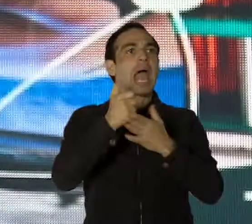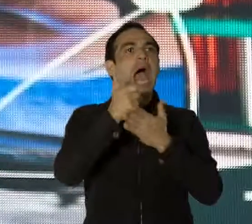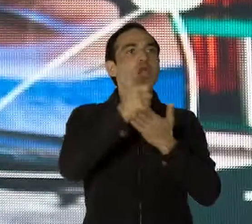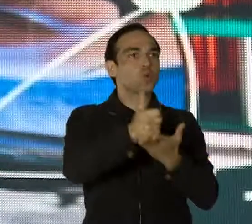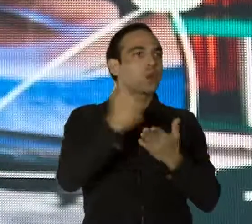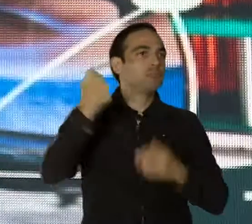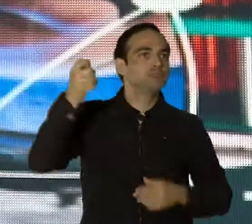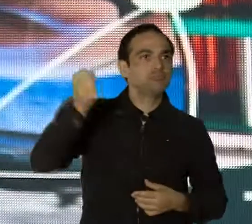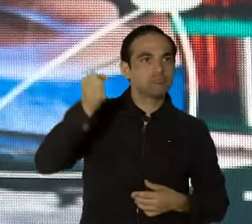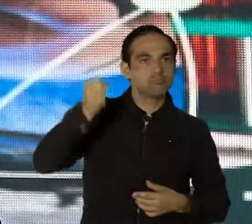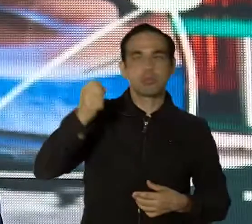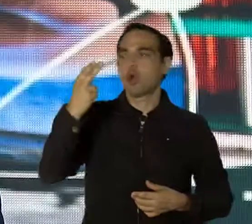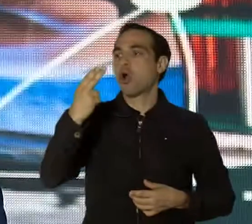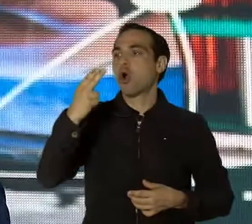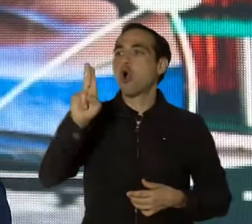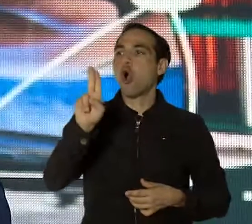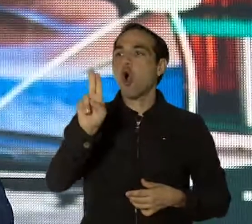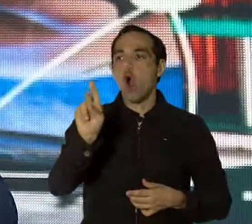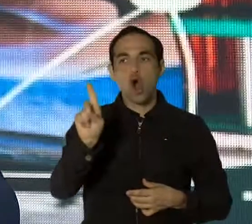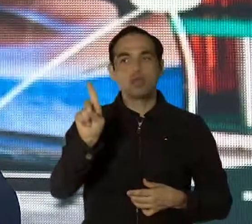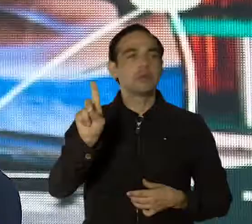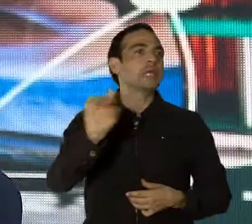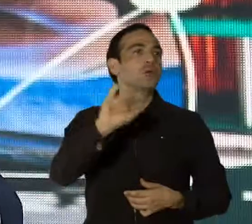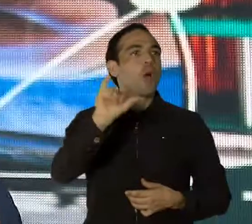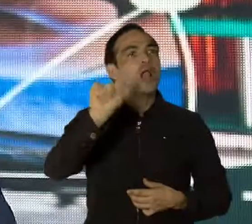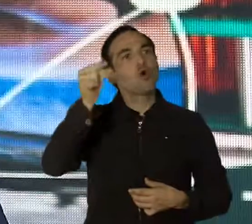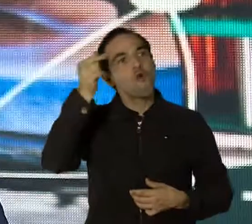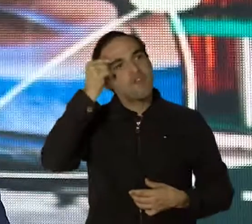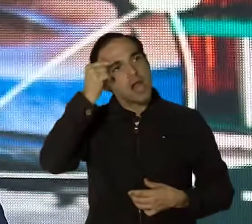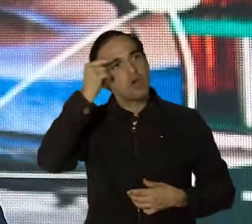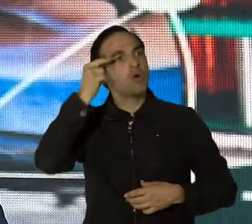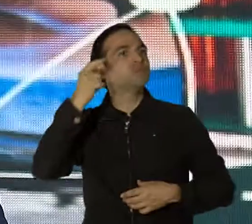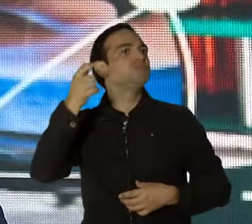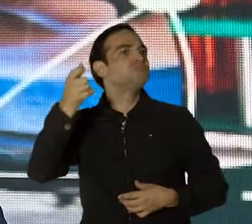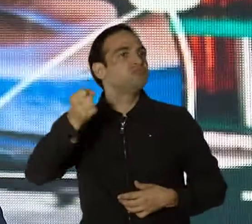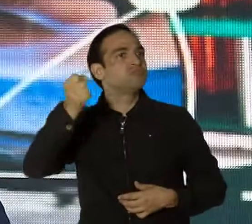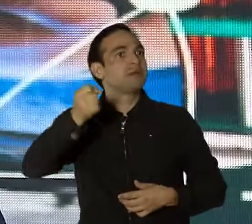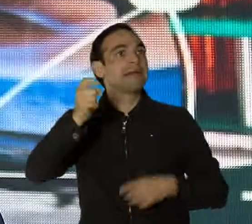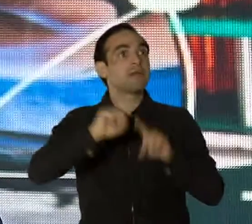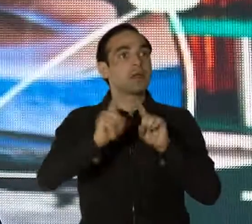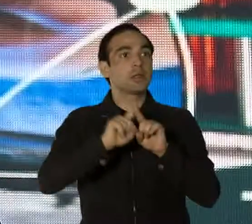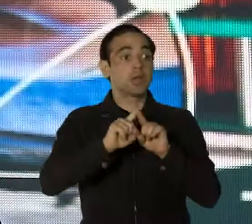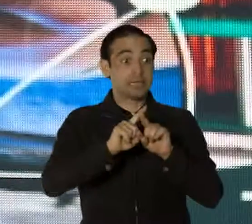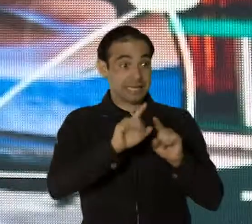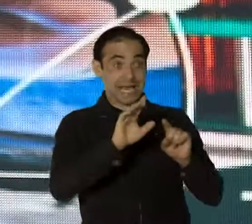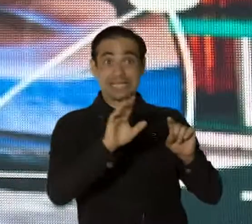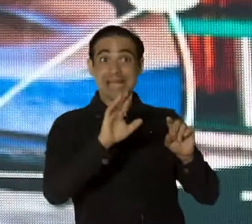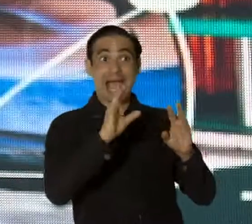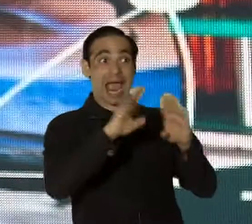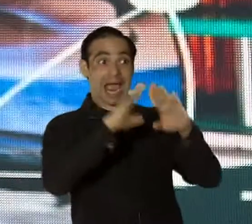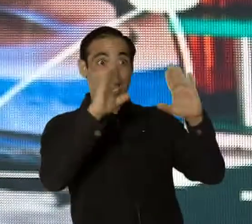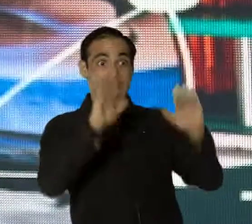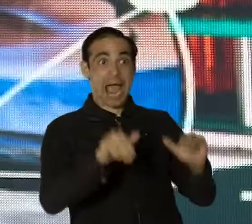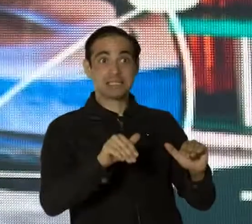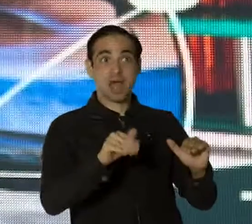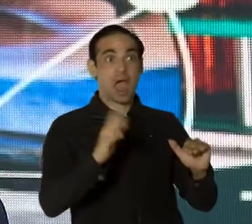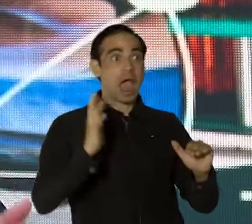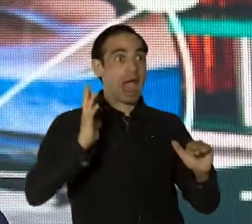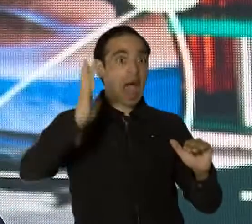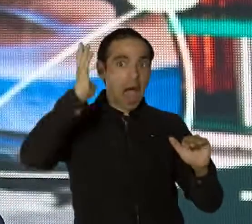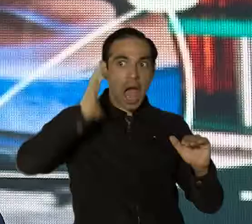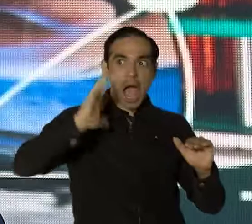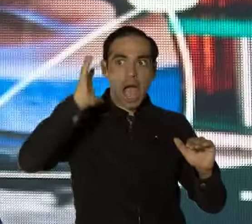ayudas gubernamentales. Entonces, si no hay ejecuciones de propiedades, esas propiedades que salían al